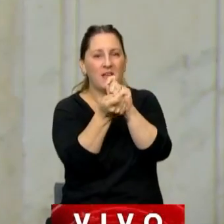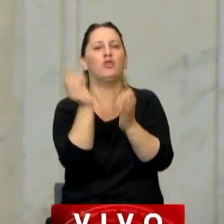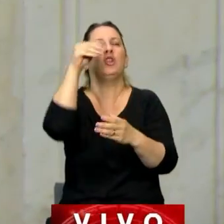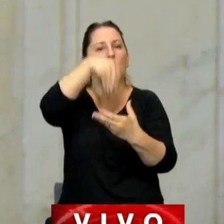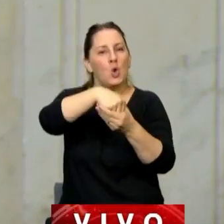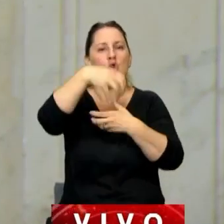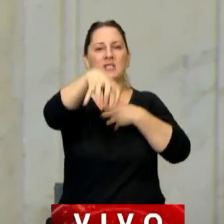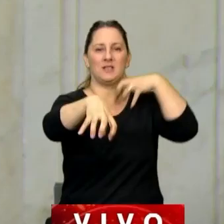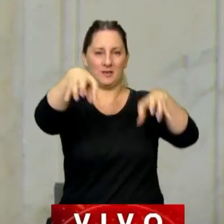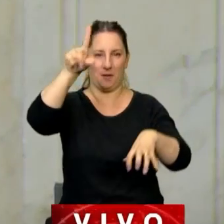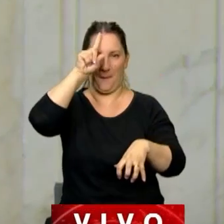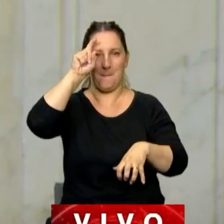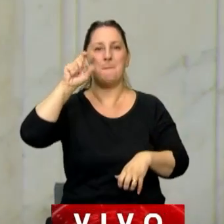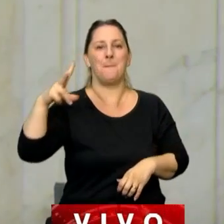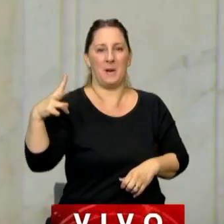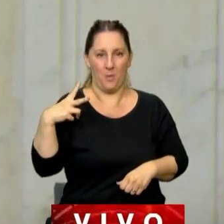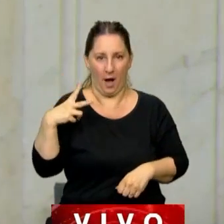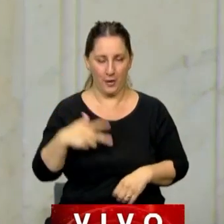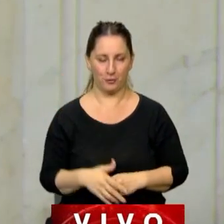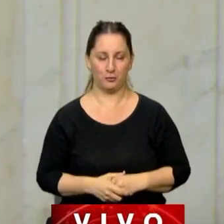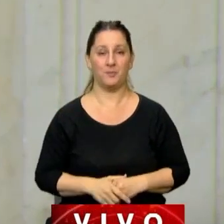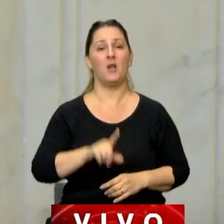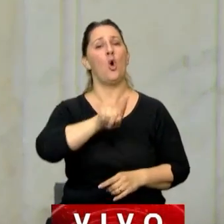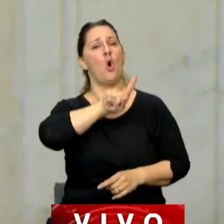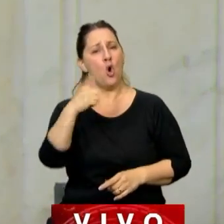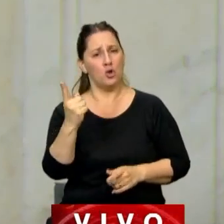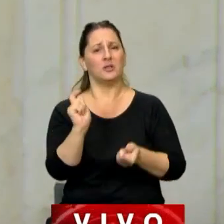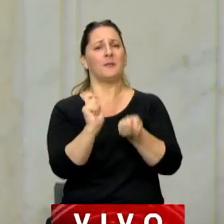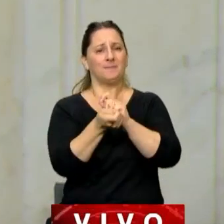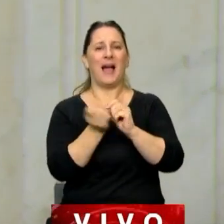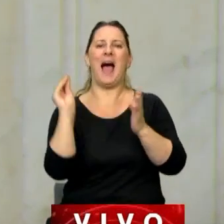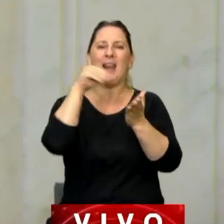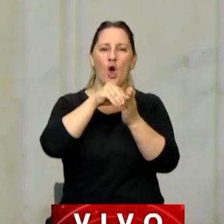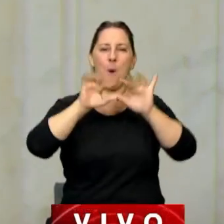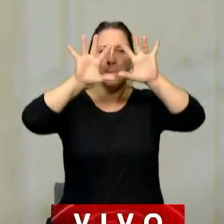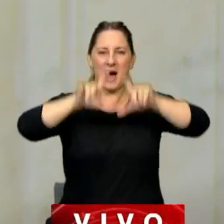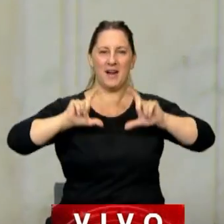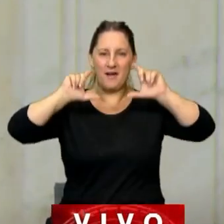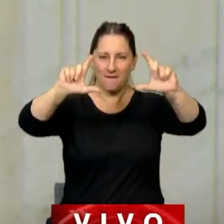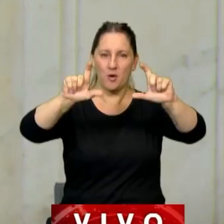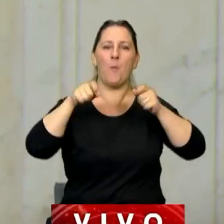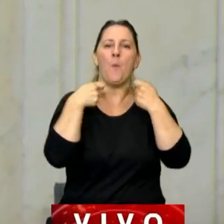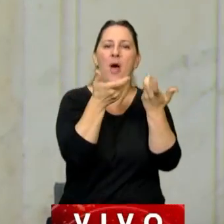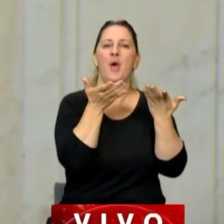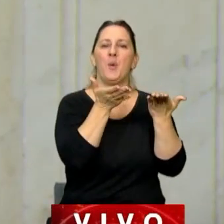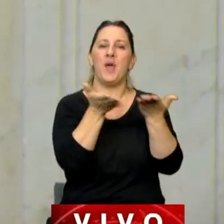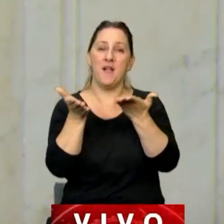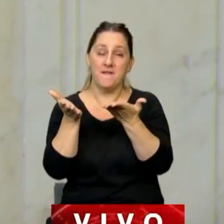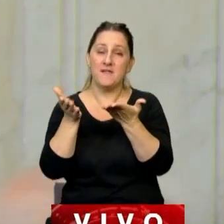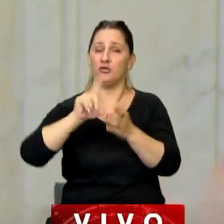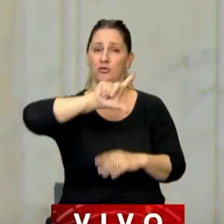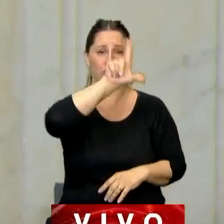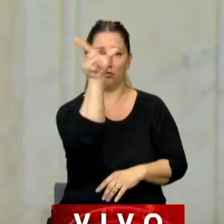privados y se agrega un párrafo donde se va a dar este beneficio en todo